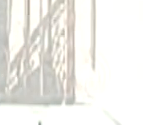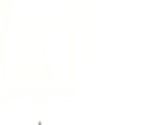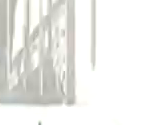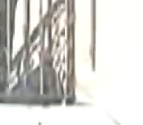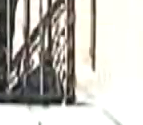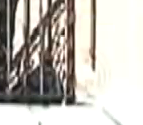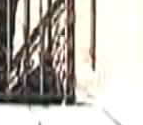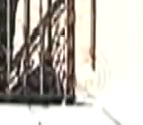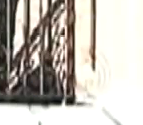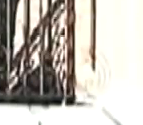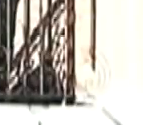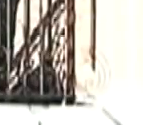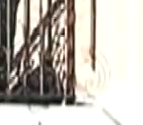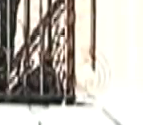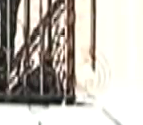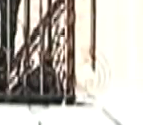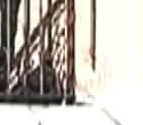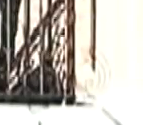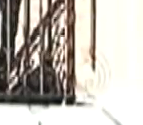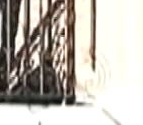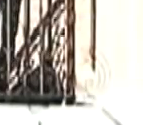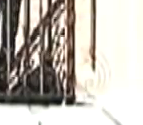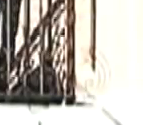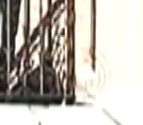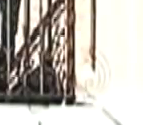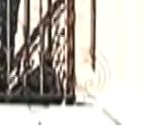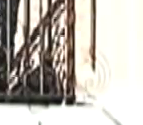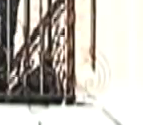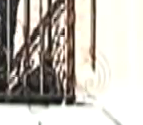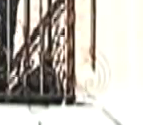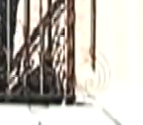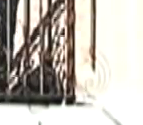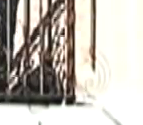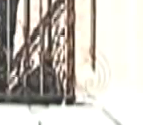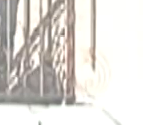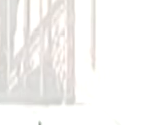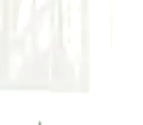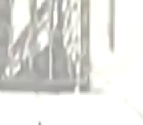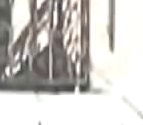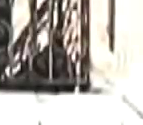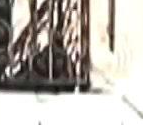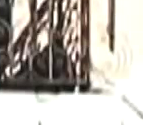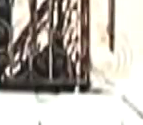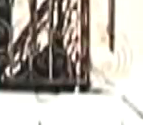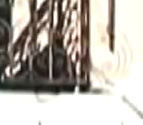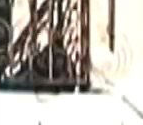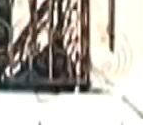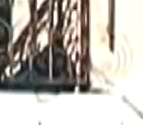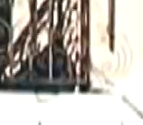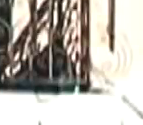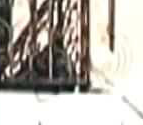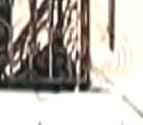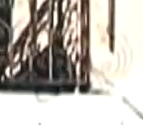república. Estamos defendiendo el derecho de nuestro pueblo al desarrollo y a la felicidad. Pero en el